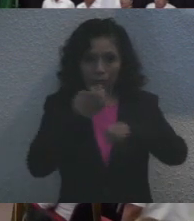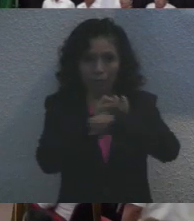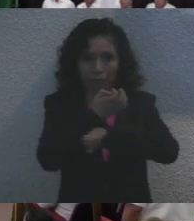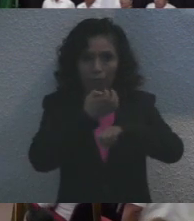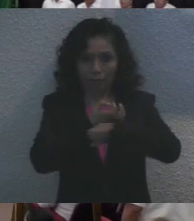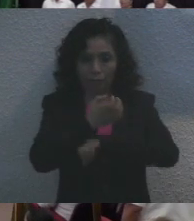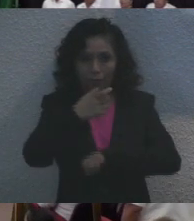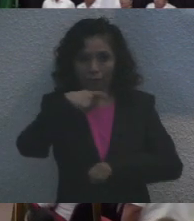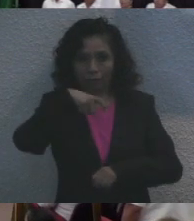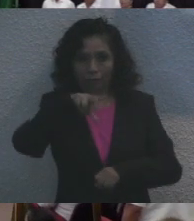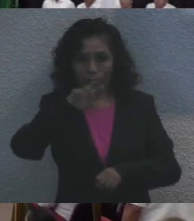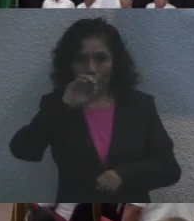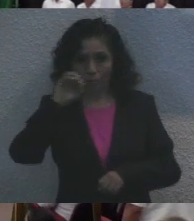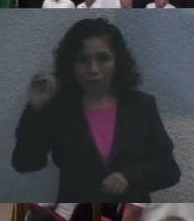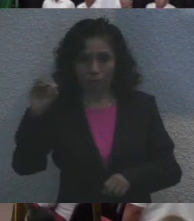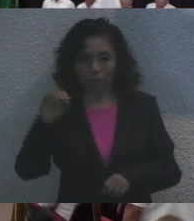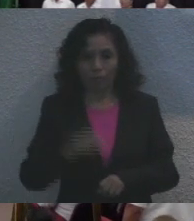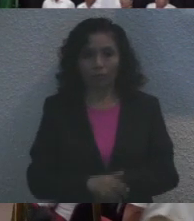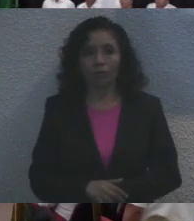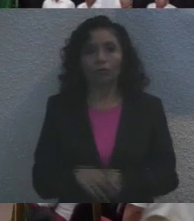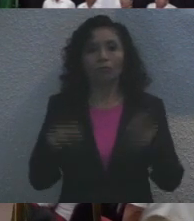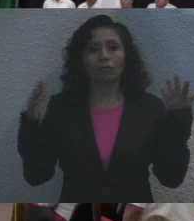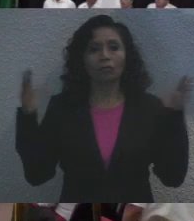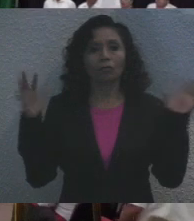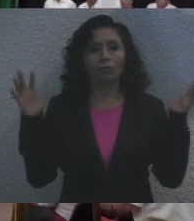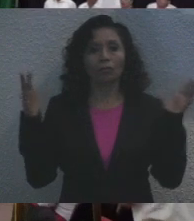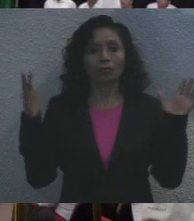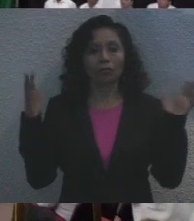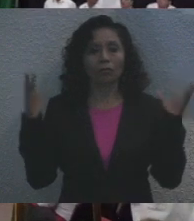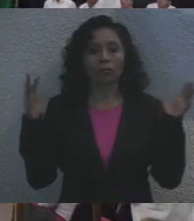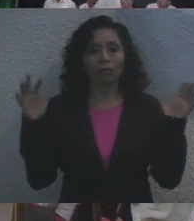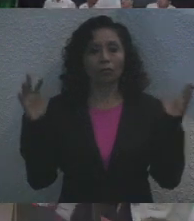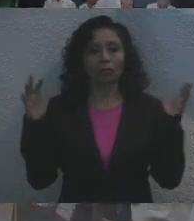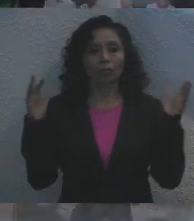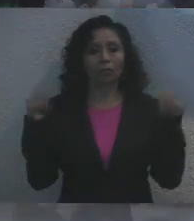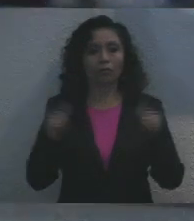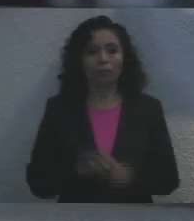Libre y Soberano de Quintana Roo. Un fuerte aplauso para ella.